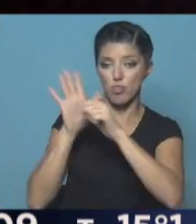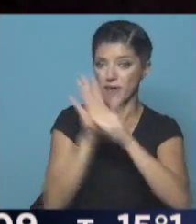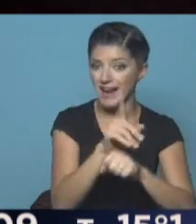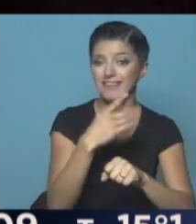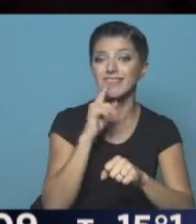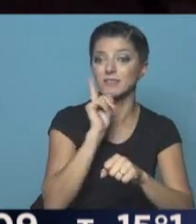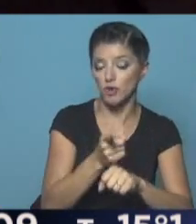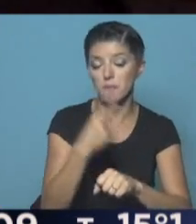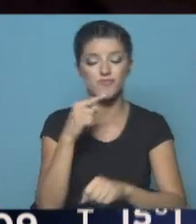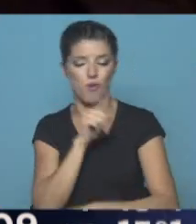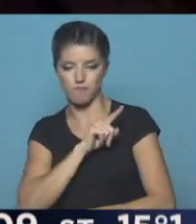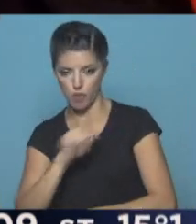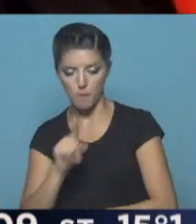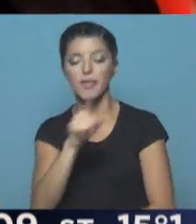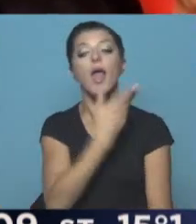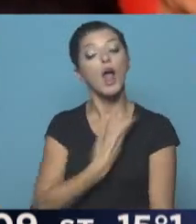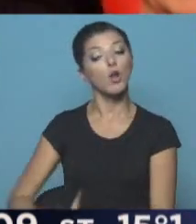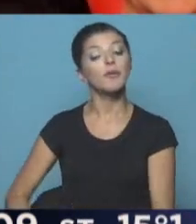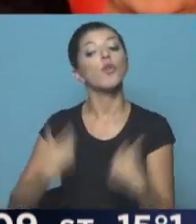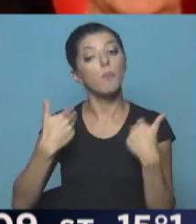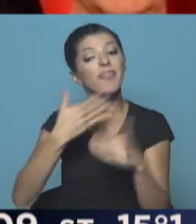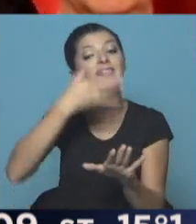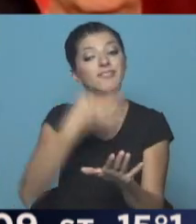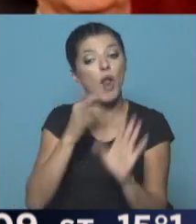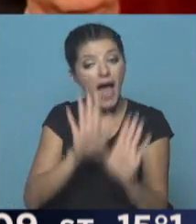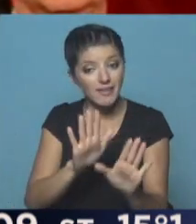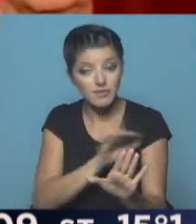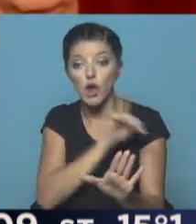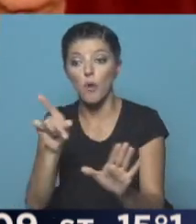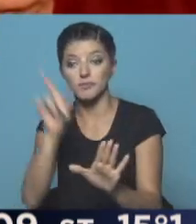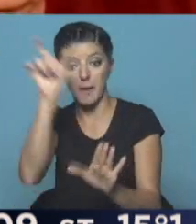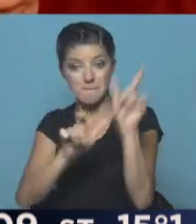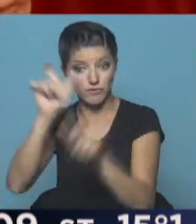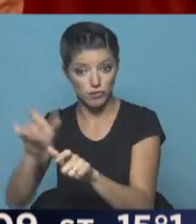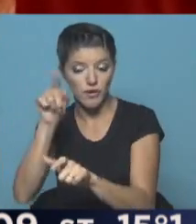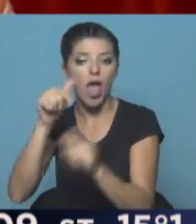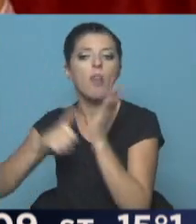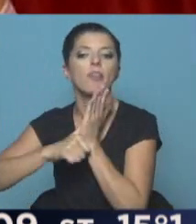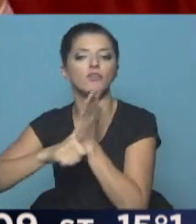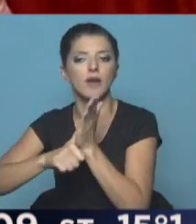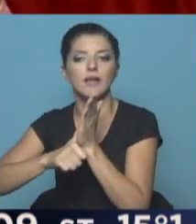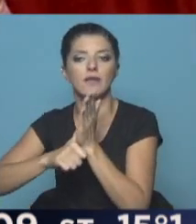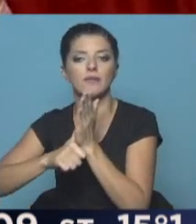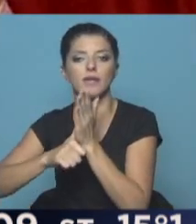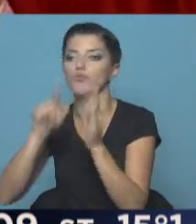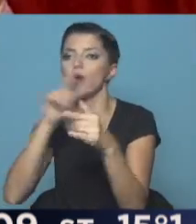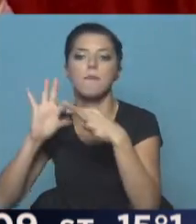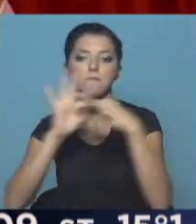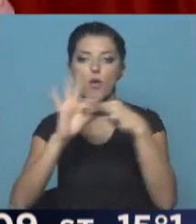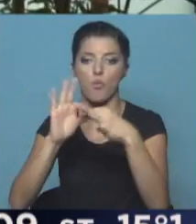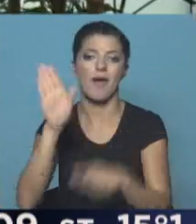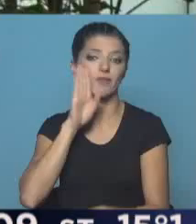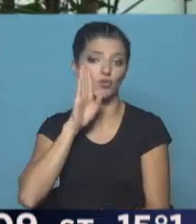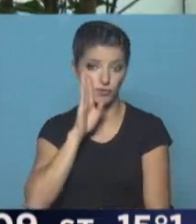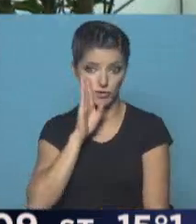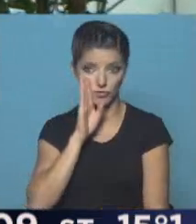al considerar que el gobierno puede aplicar medidas de este tipo contra personas de nacionalidades que no tengan conexión con Estados